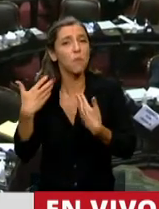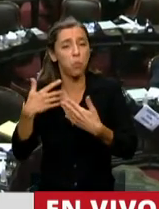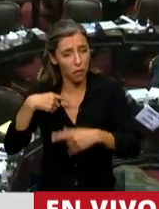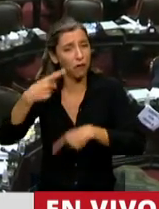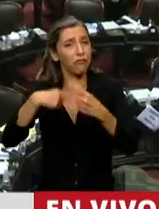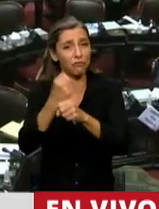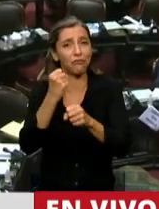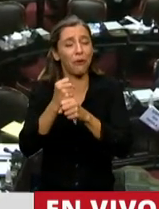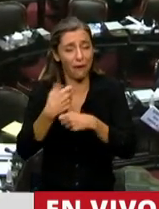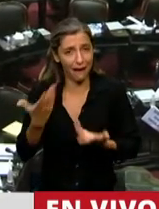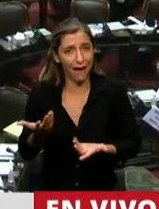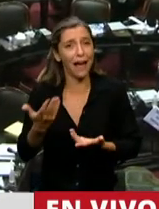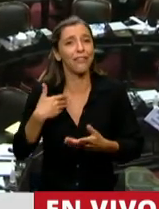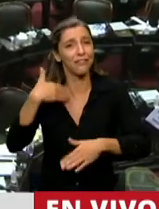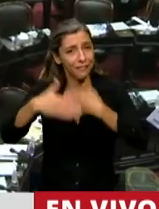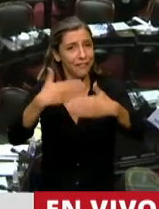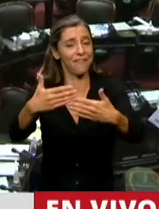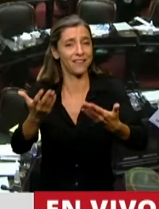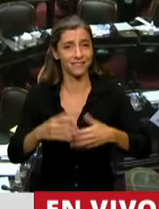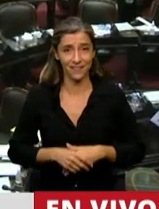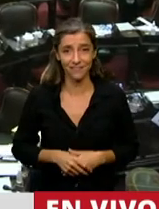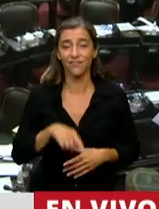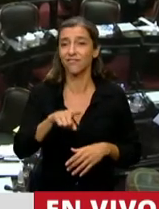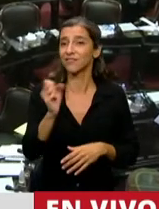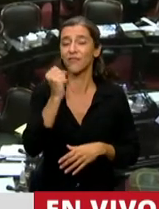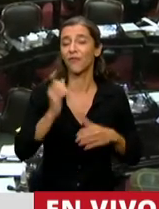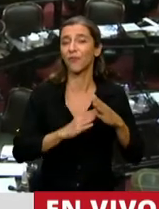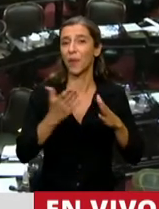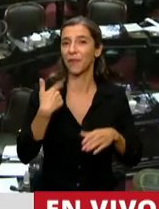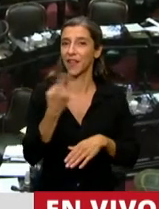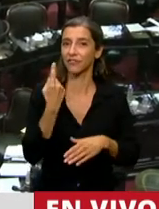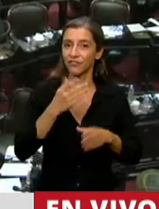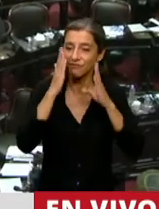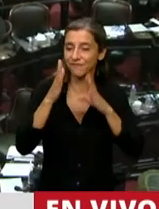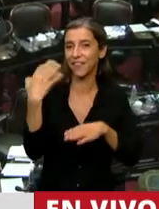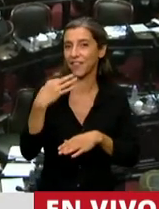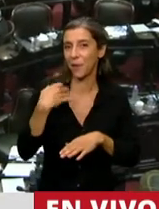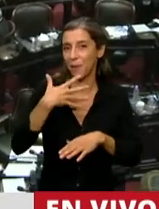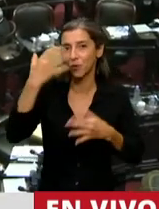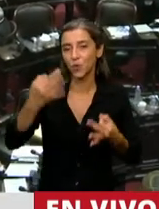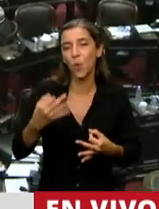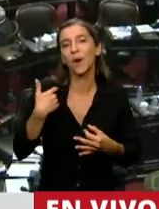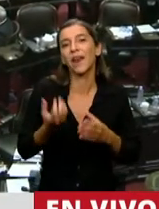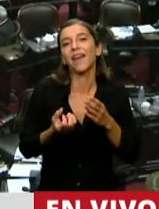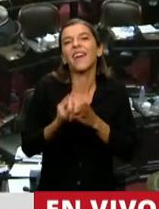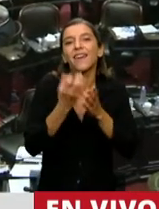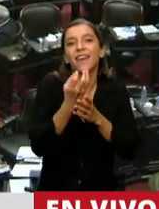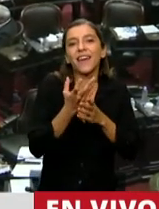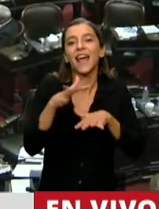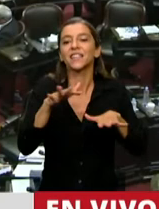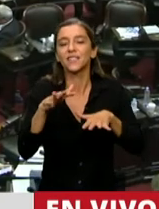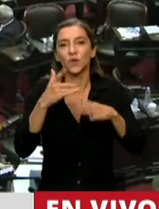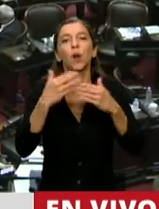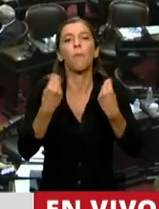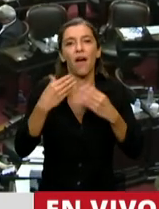es el compromiso que debemos asumir, más allá de otorgar financiamiento, también de generar los ámbitos necesarios para que tengamos